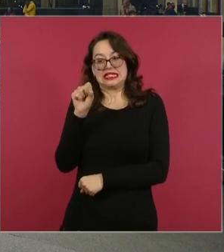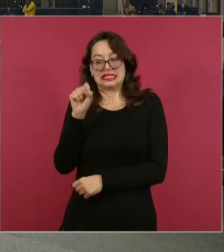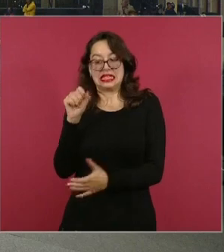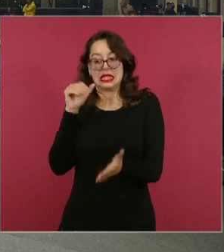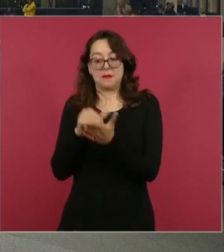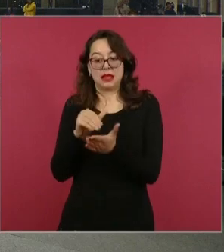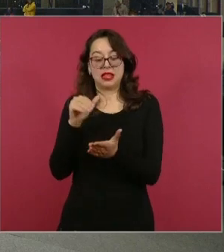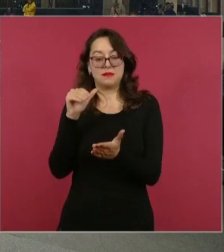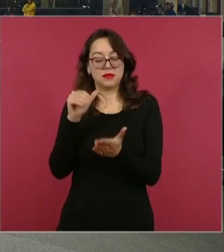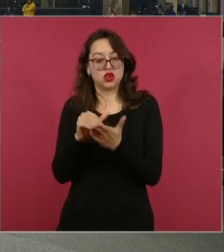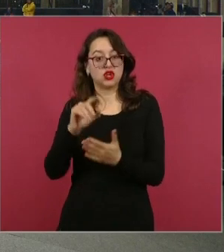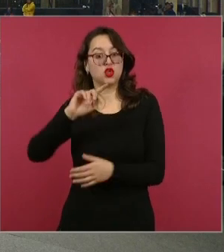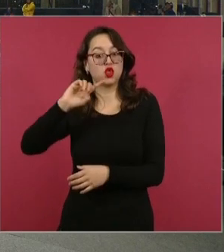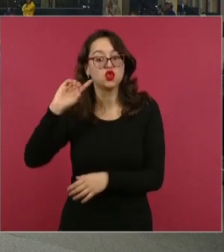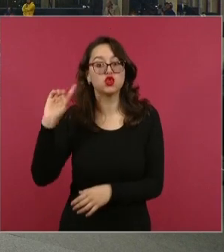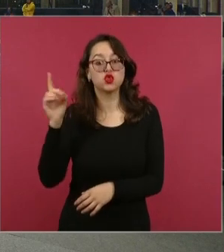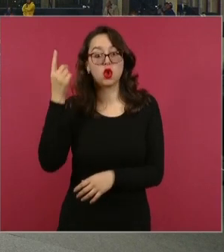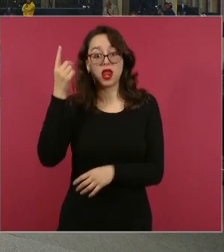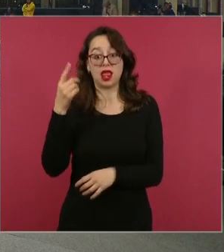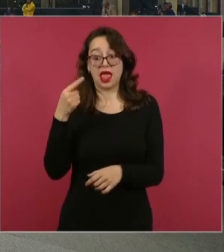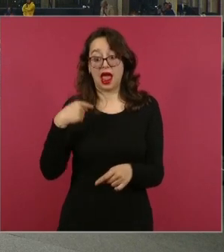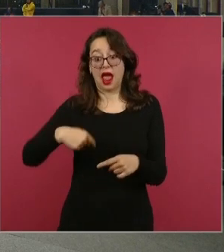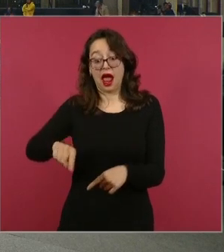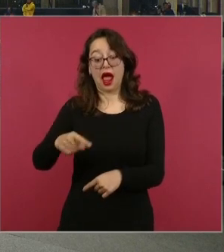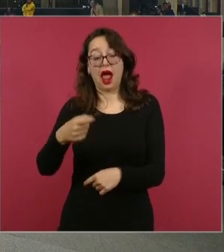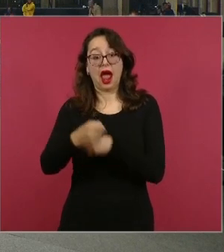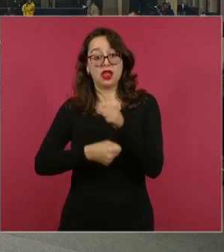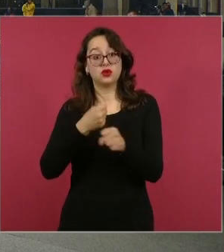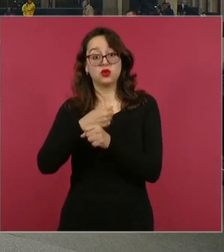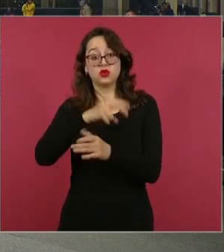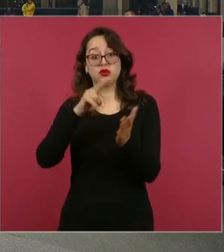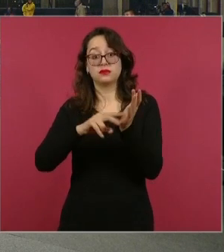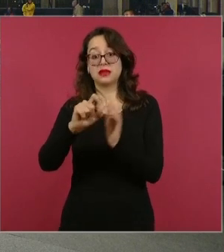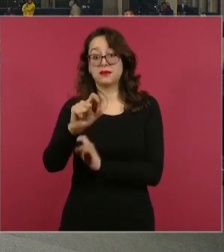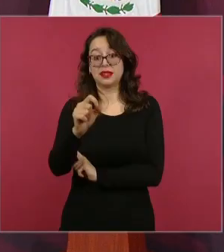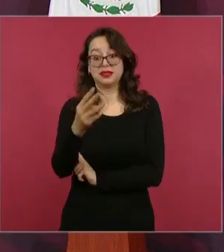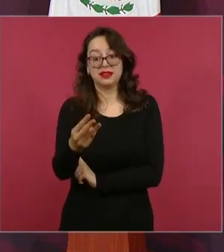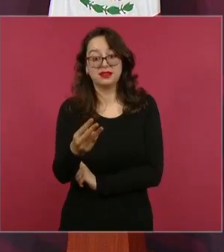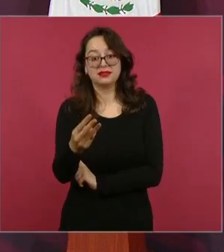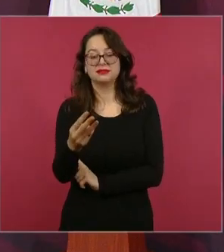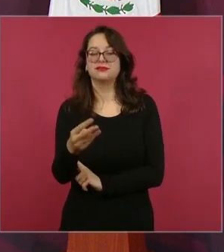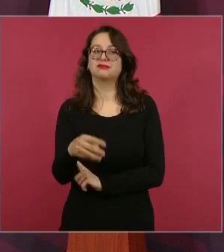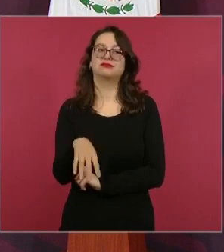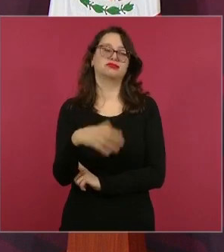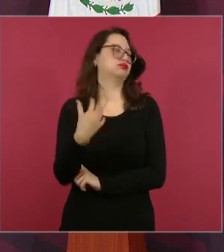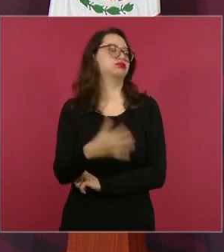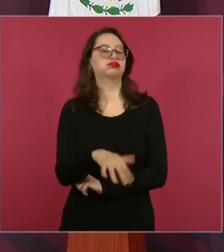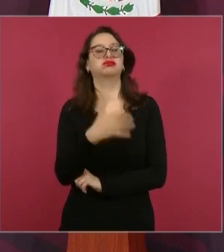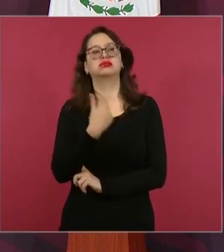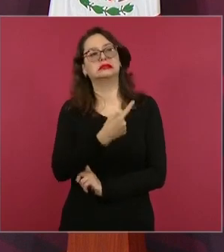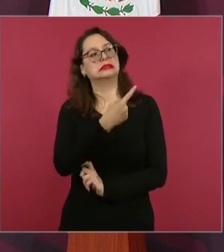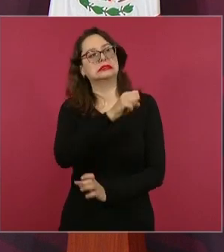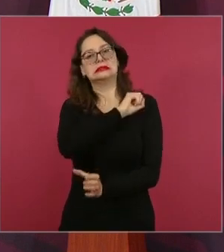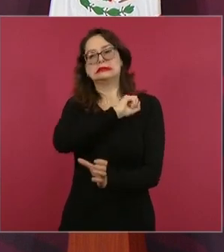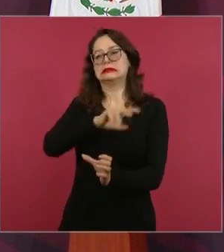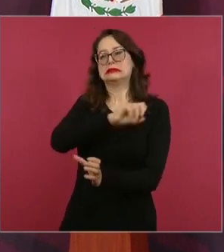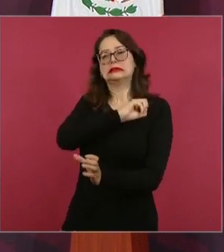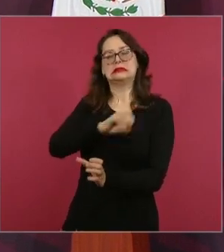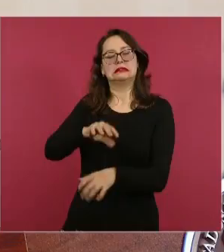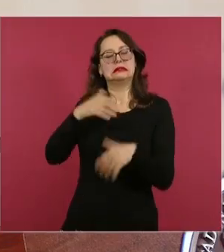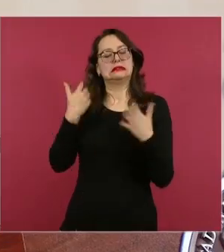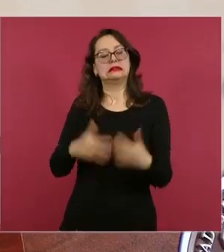ahora vamos a rebasar los 60000 van a hac alrededor